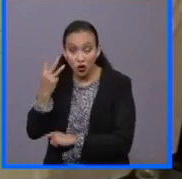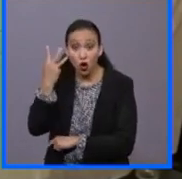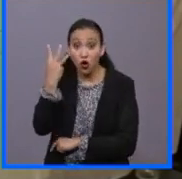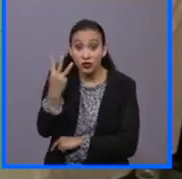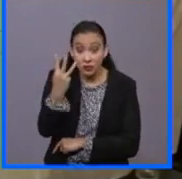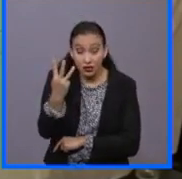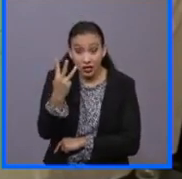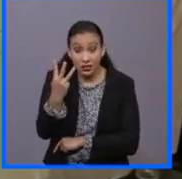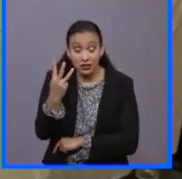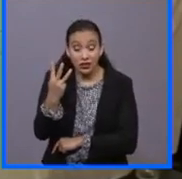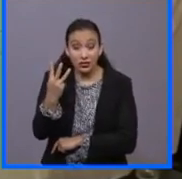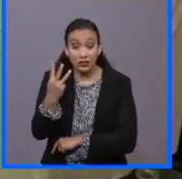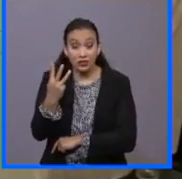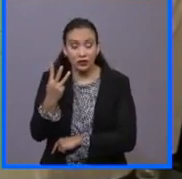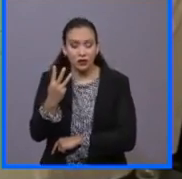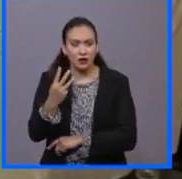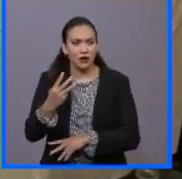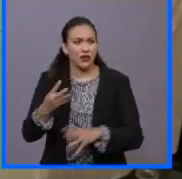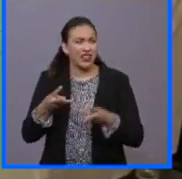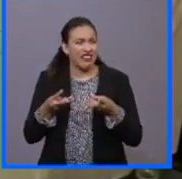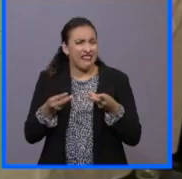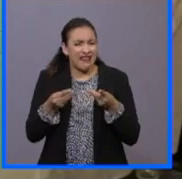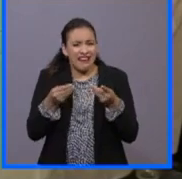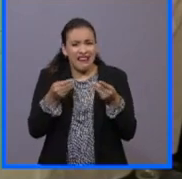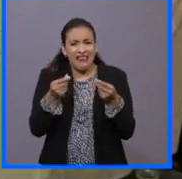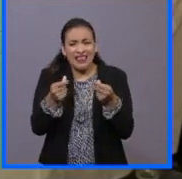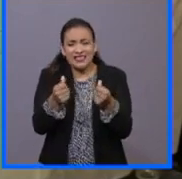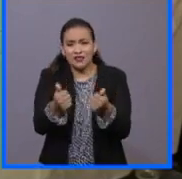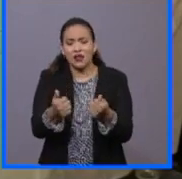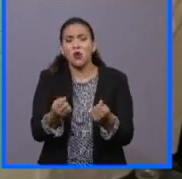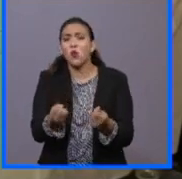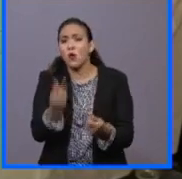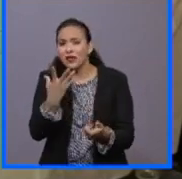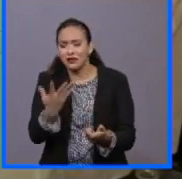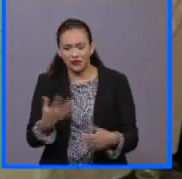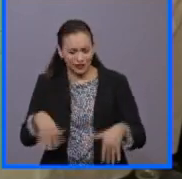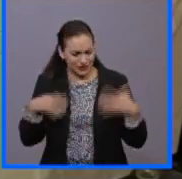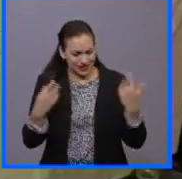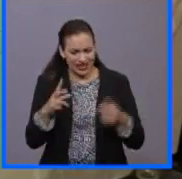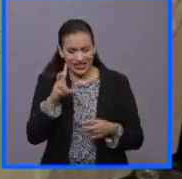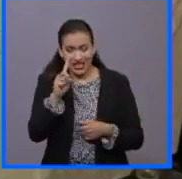tres juntos nos cuestan